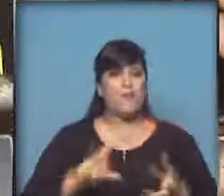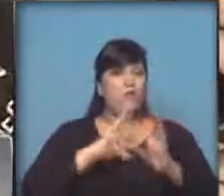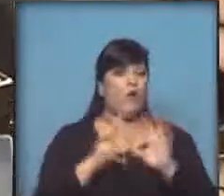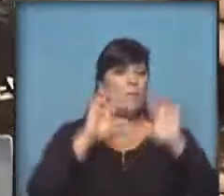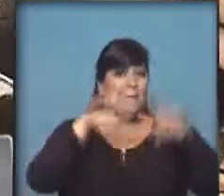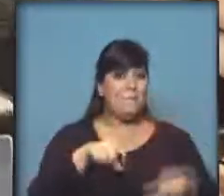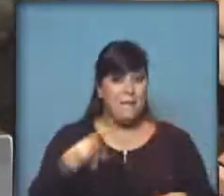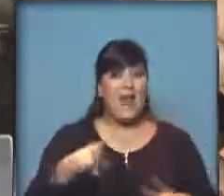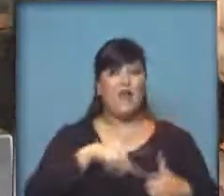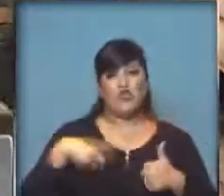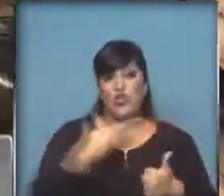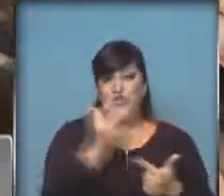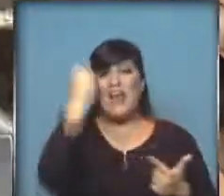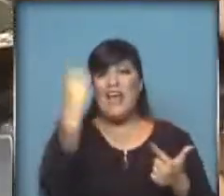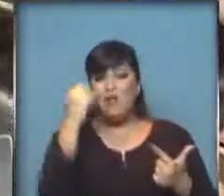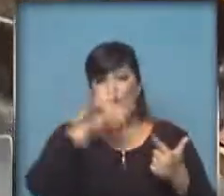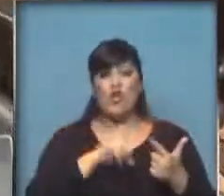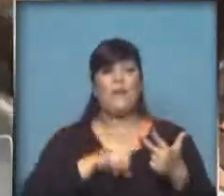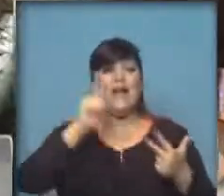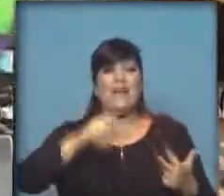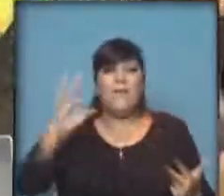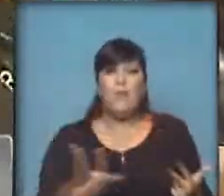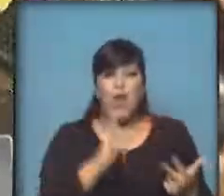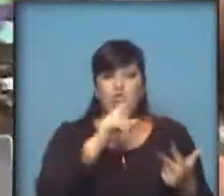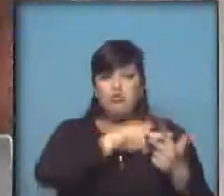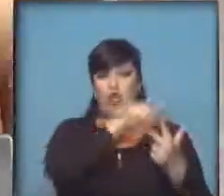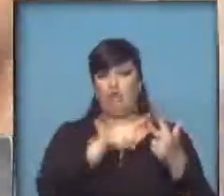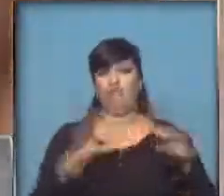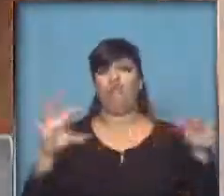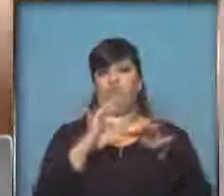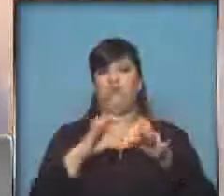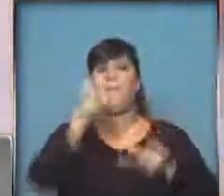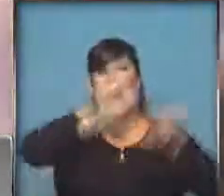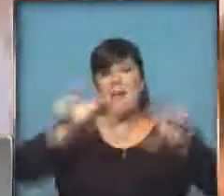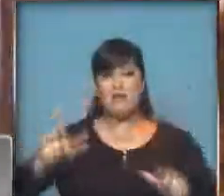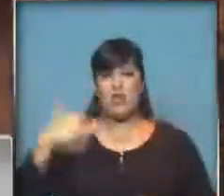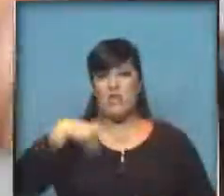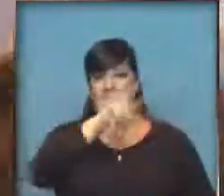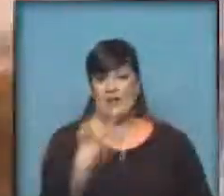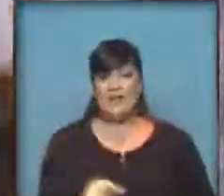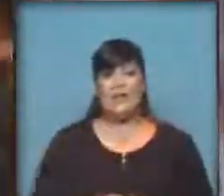que influye en social, económica y productivamente en el conjunto de la Argentina.